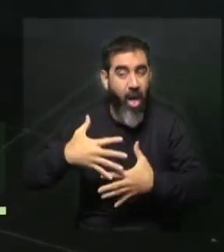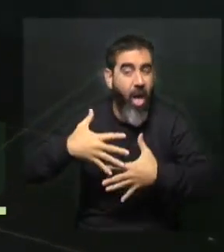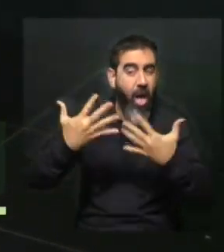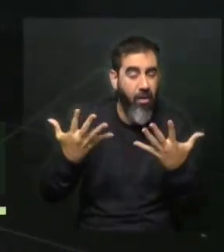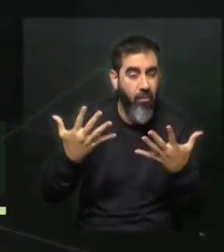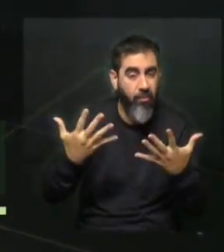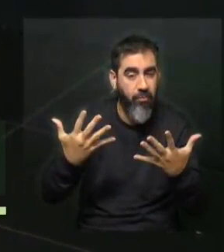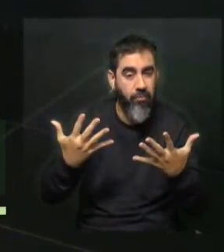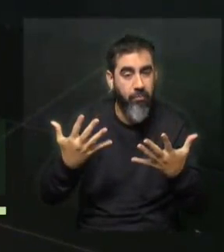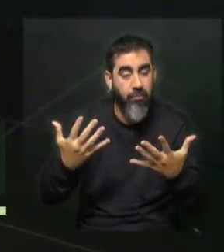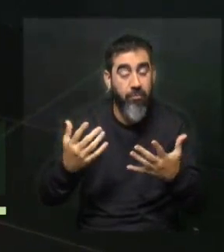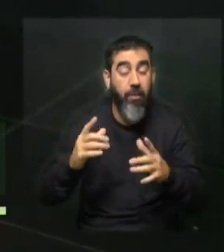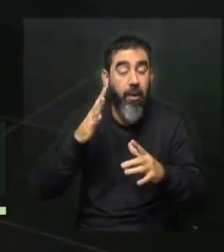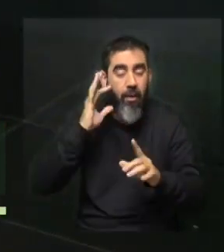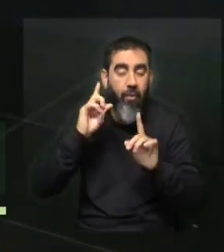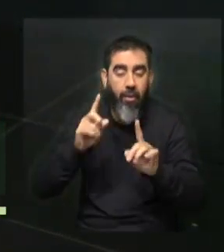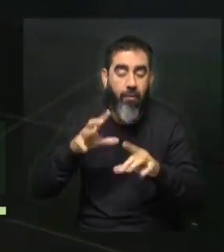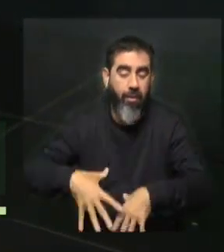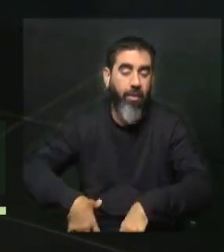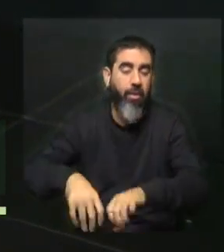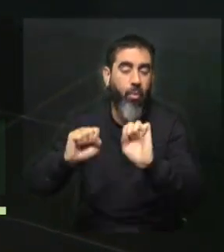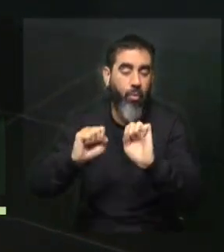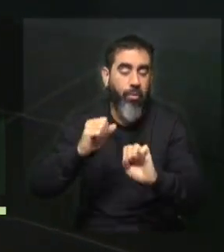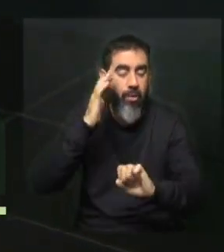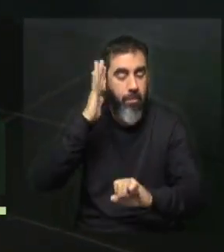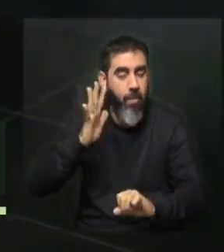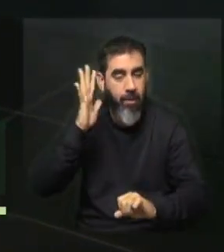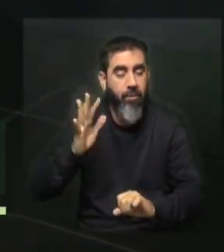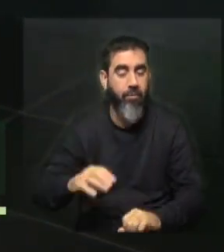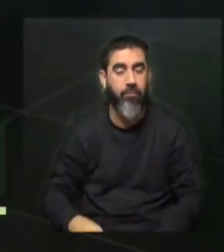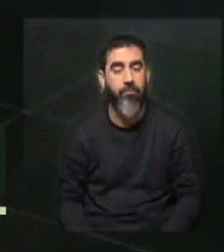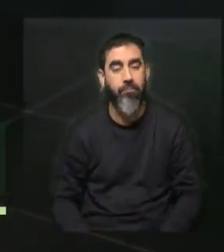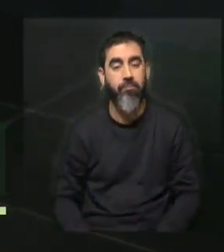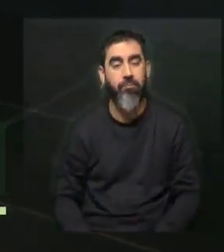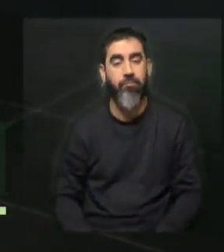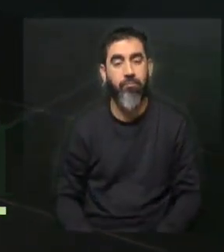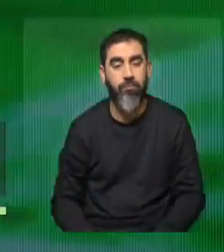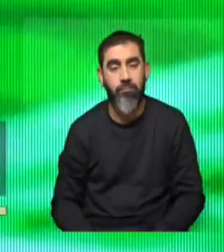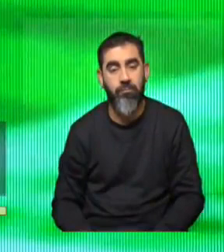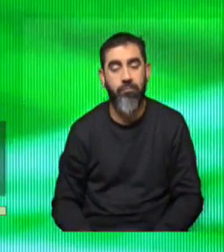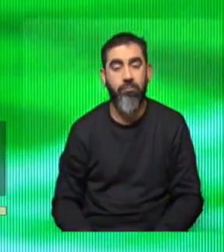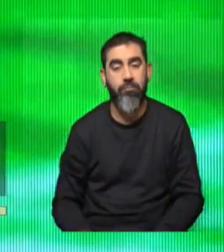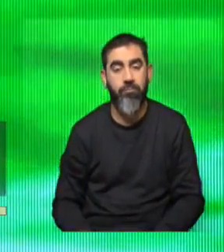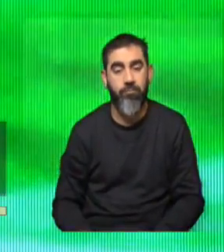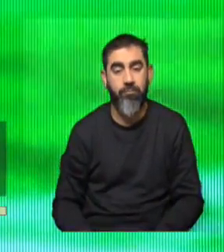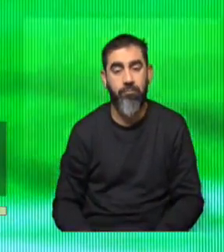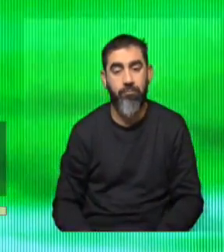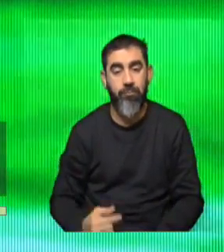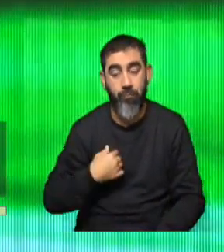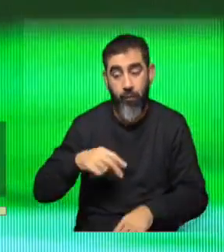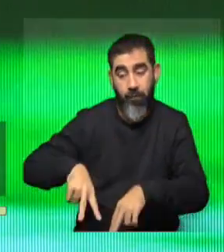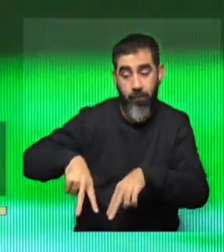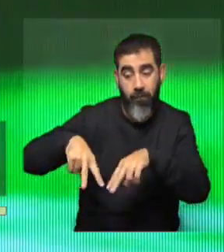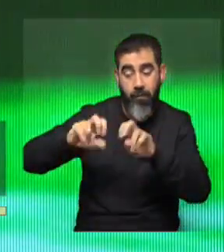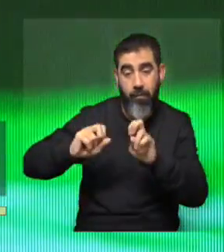Yo creo que que en una investigación bien hecha de unos pocos meses es mi experiencia como director No si cuando uno quiere investigar